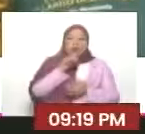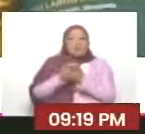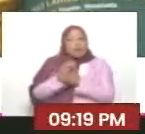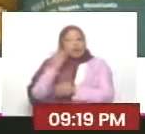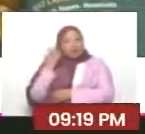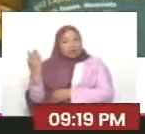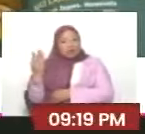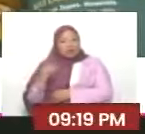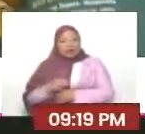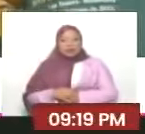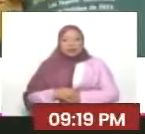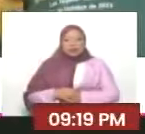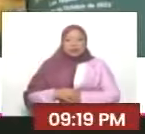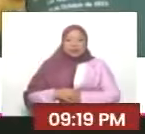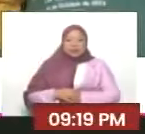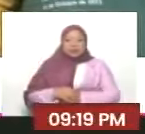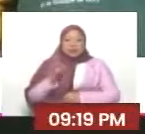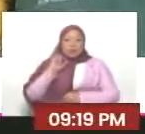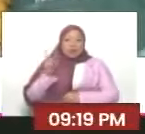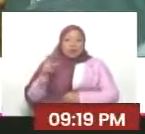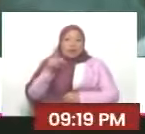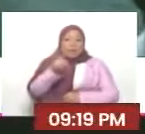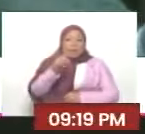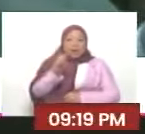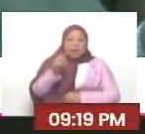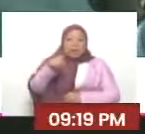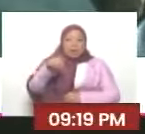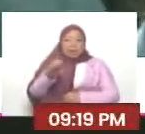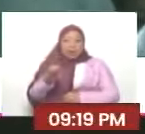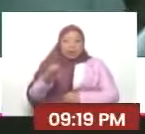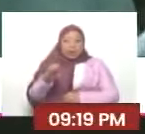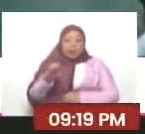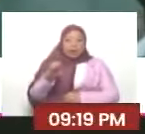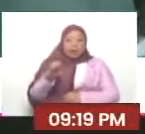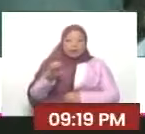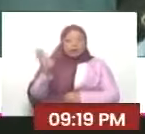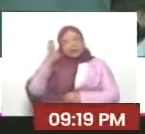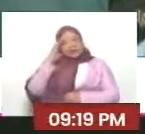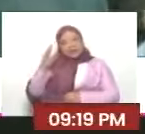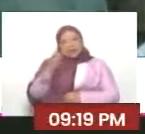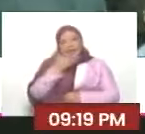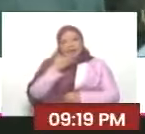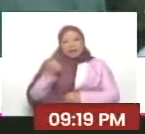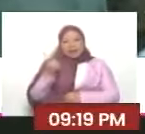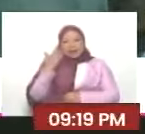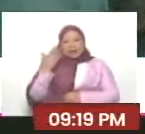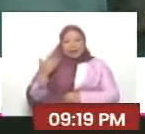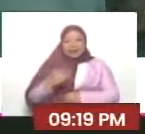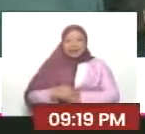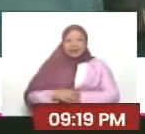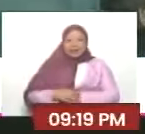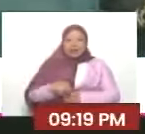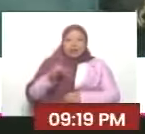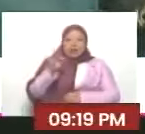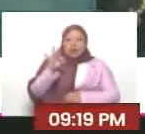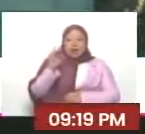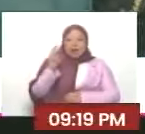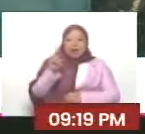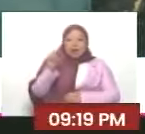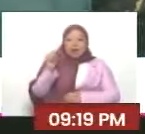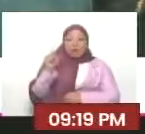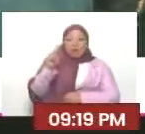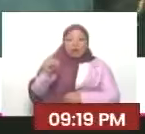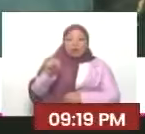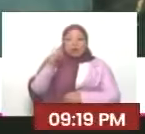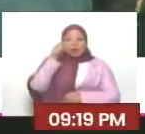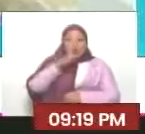compañeros? El famoso Pepe, le dice el mago del tequeño. El Pepe, mago del tequeño. Y nuestro compañero Frank, que representa a